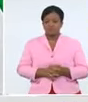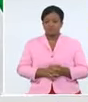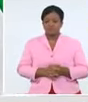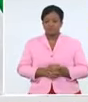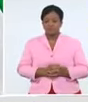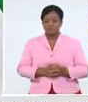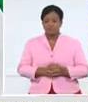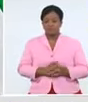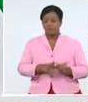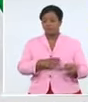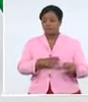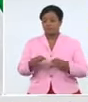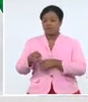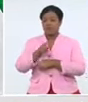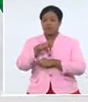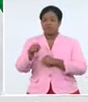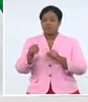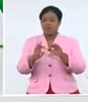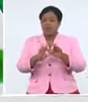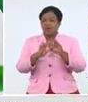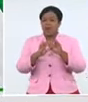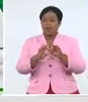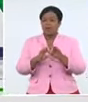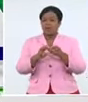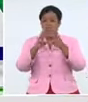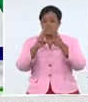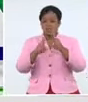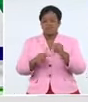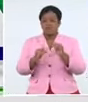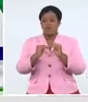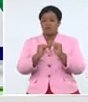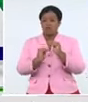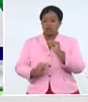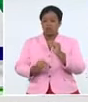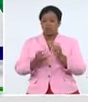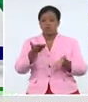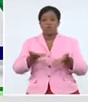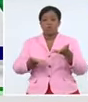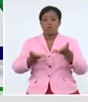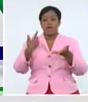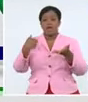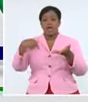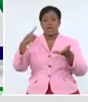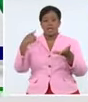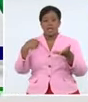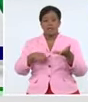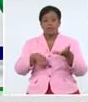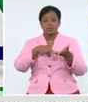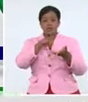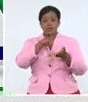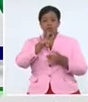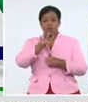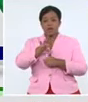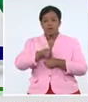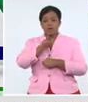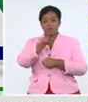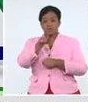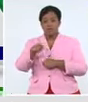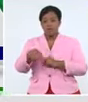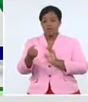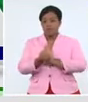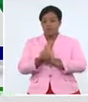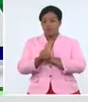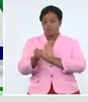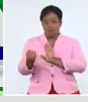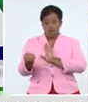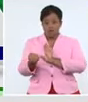En las terapias intensivas, cifras inferiores al día de ayer, 140 pacientes confirmados, de